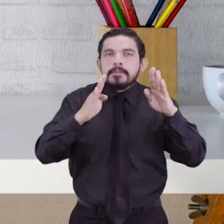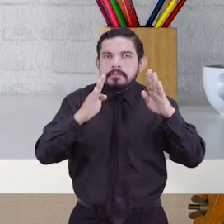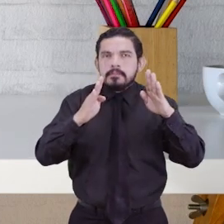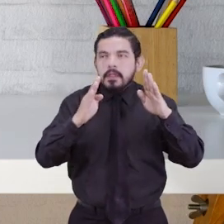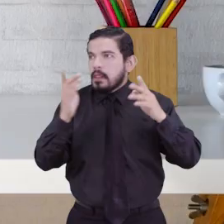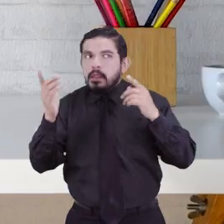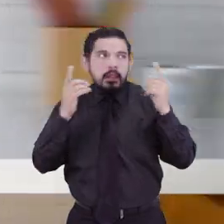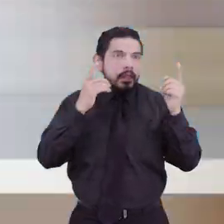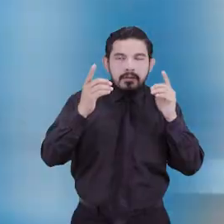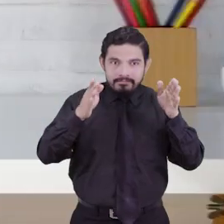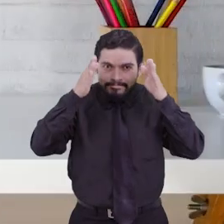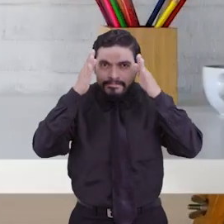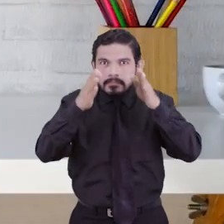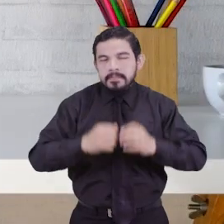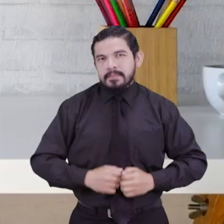sin despistarnos.